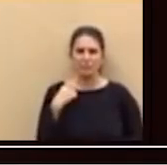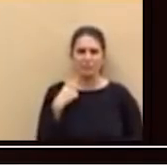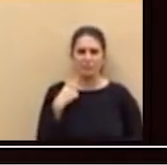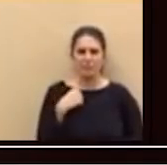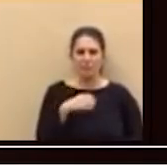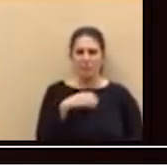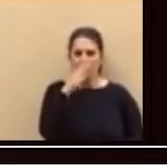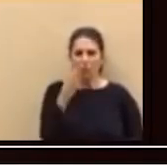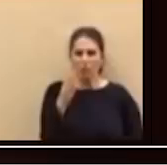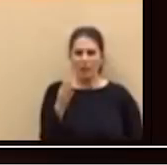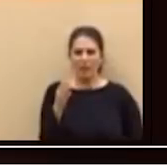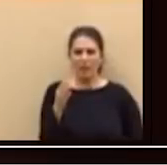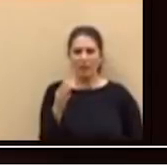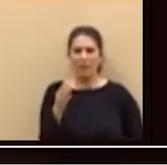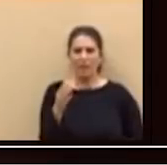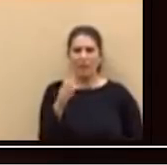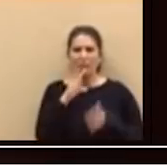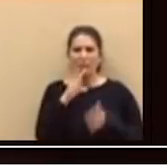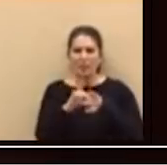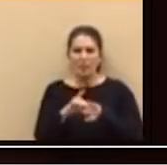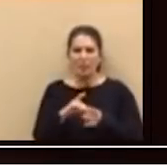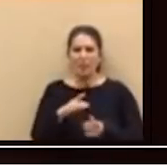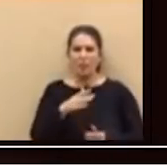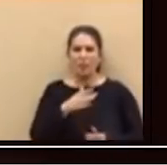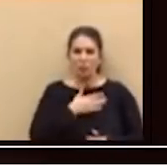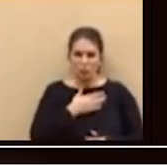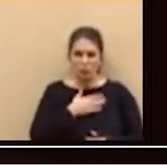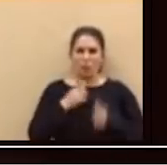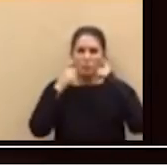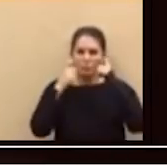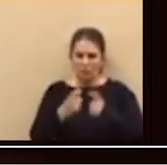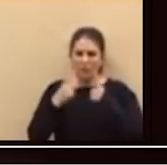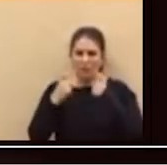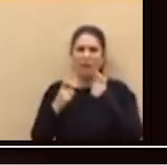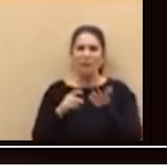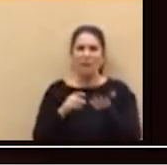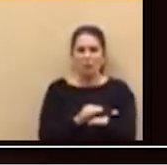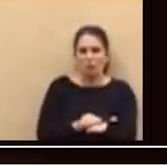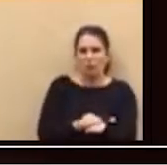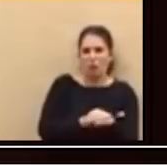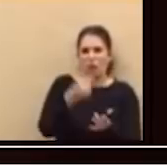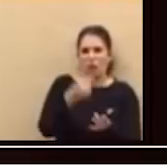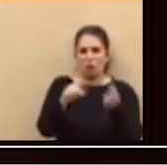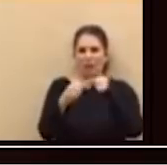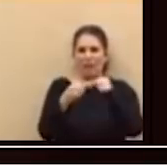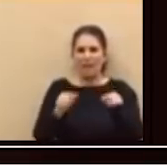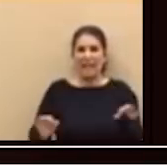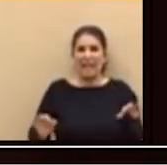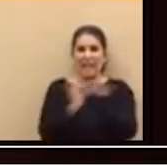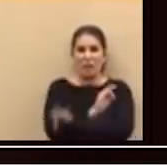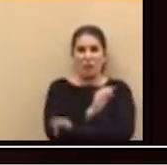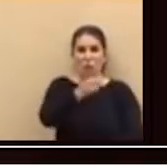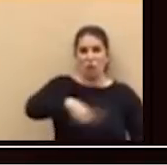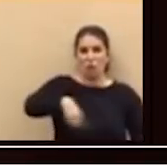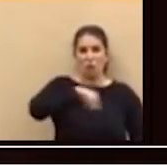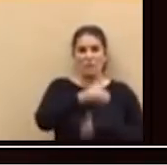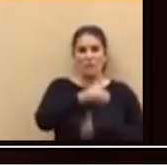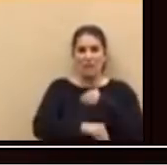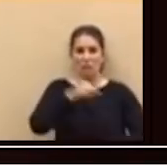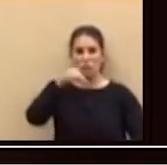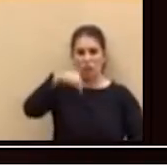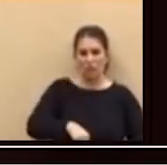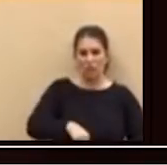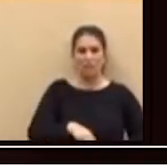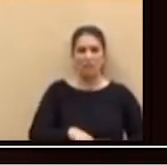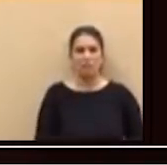usted. Nosotros trataremos de enmendar y de corregir el gigantesco error que hoy ustedes han cometido en la tribuna. Y